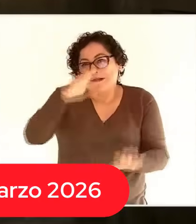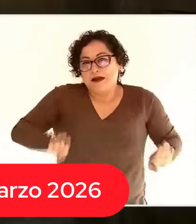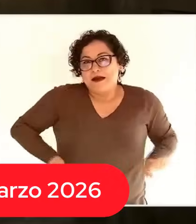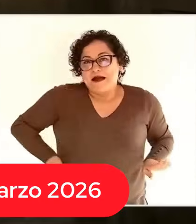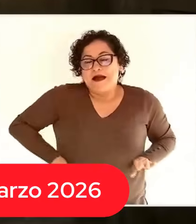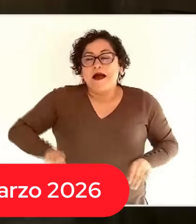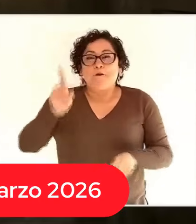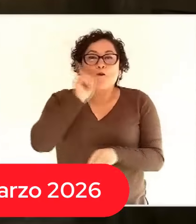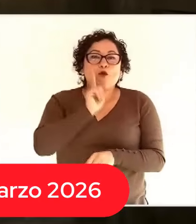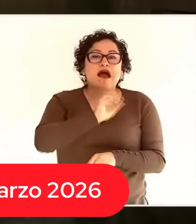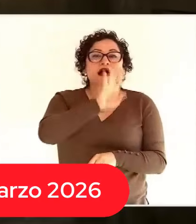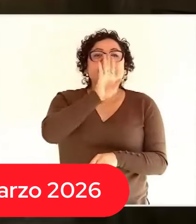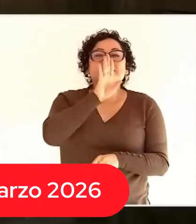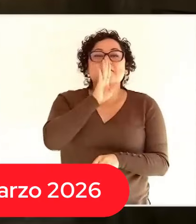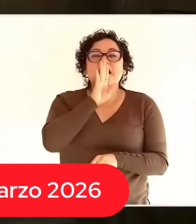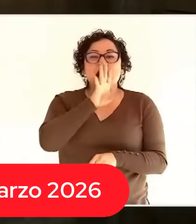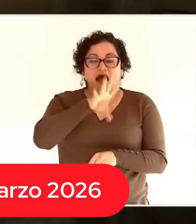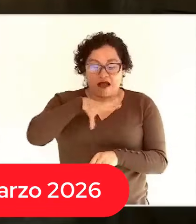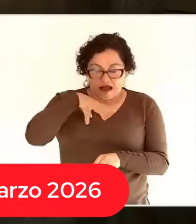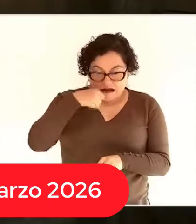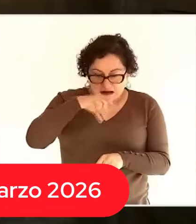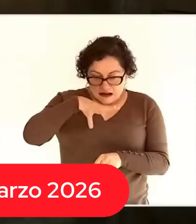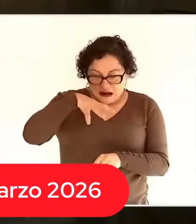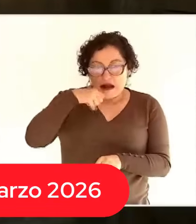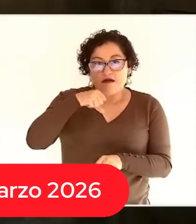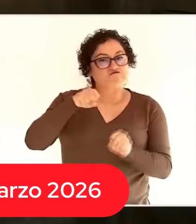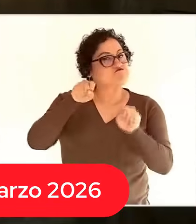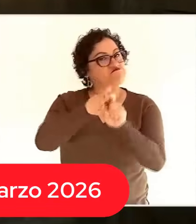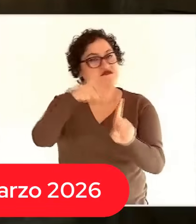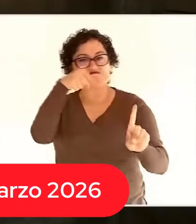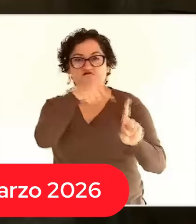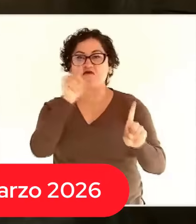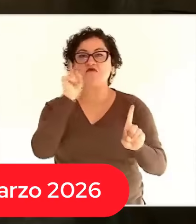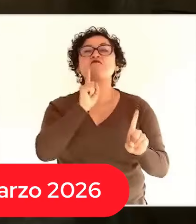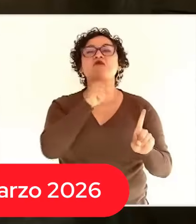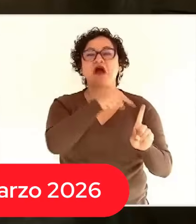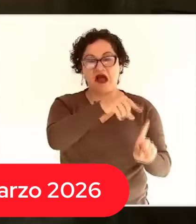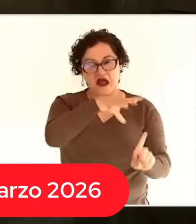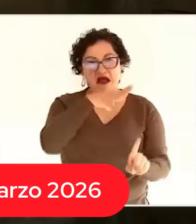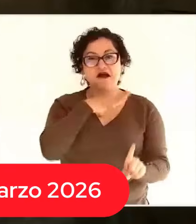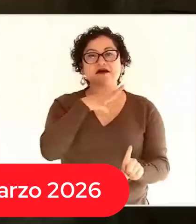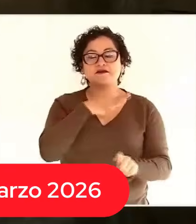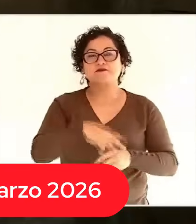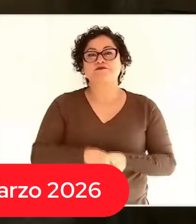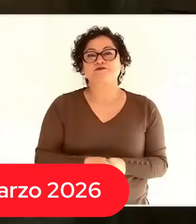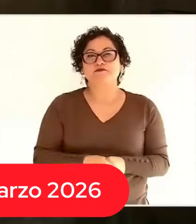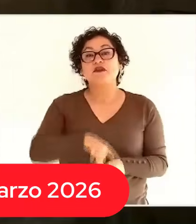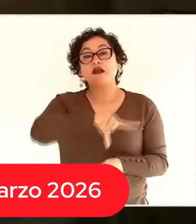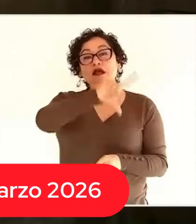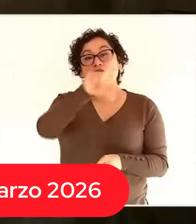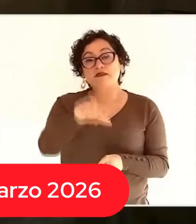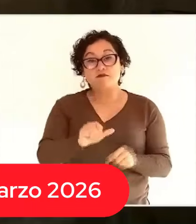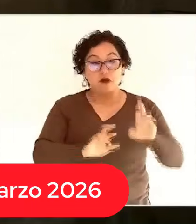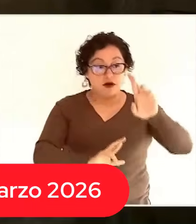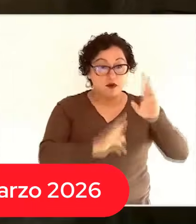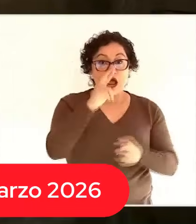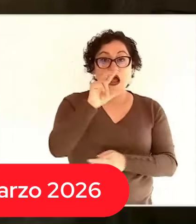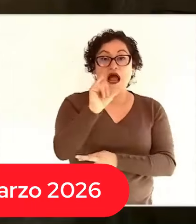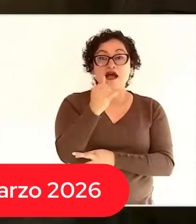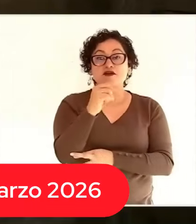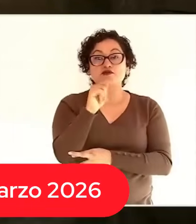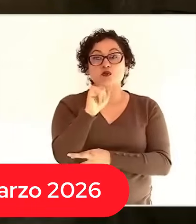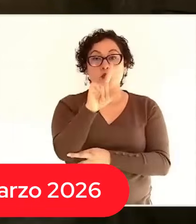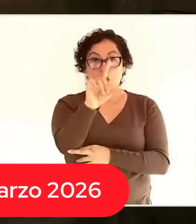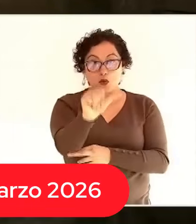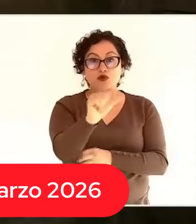día tras día era algo claro en Margarita Maza. Con el triunfo de la Revolución de Ayutla, que puso fin